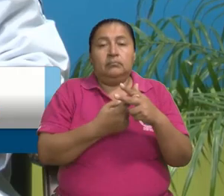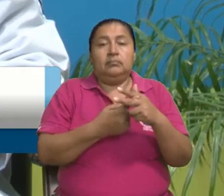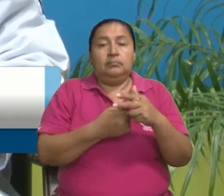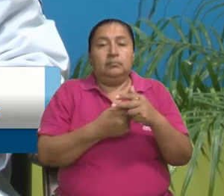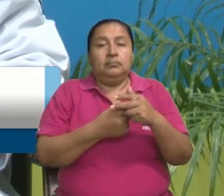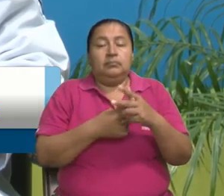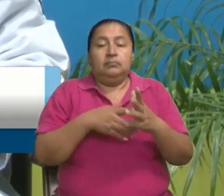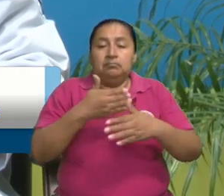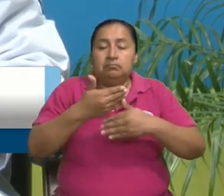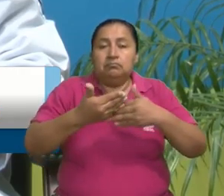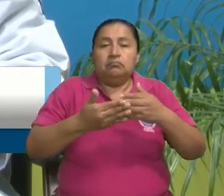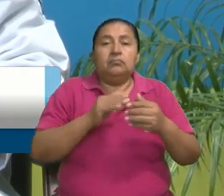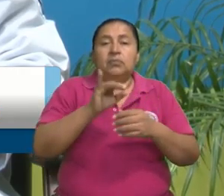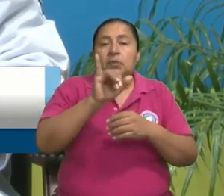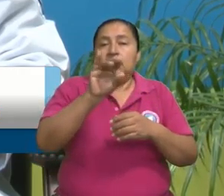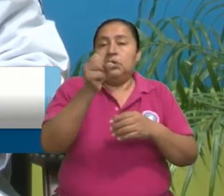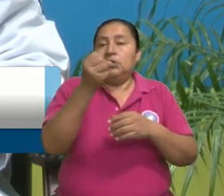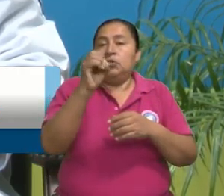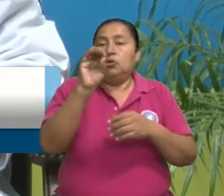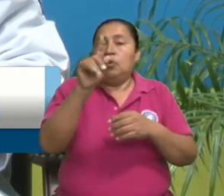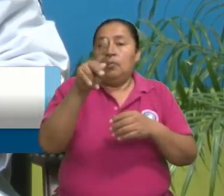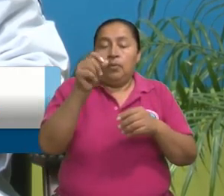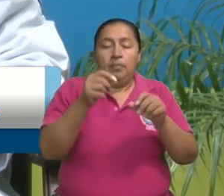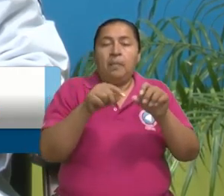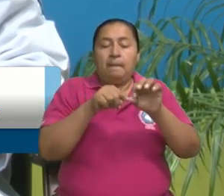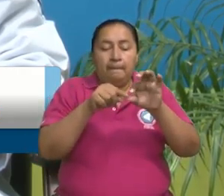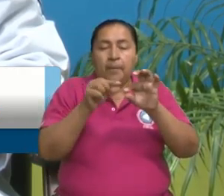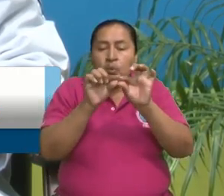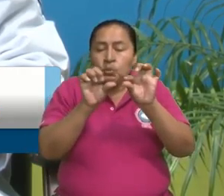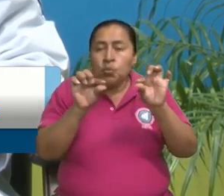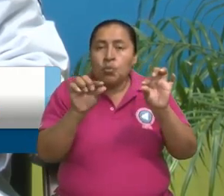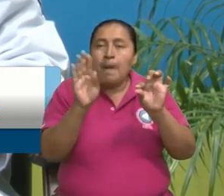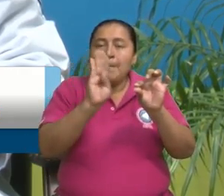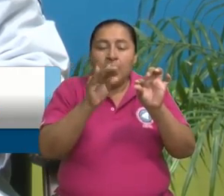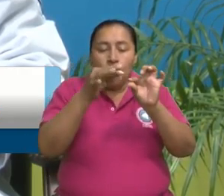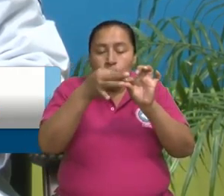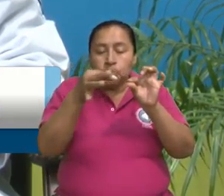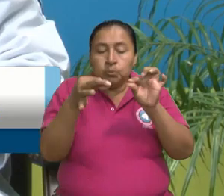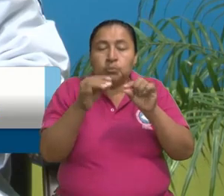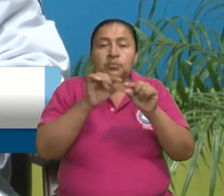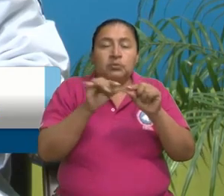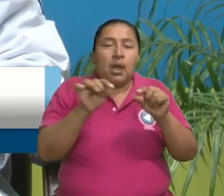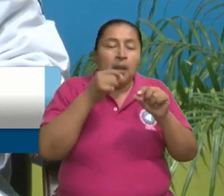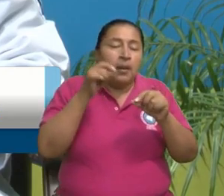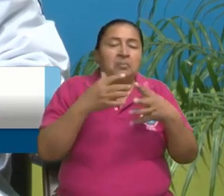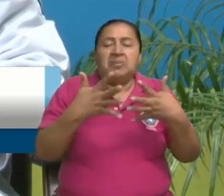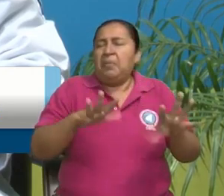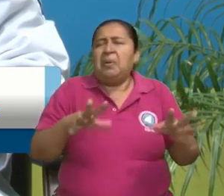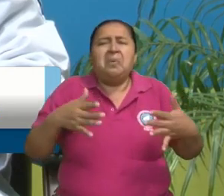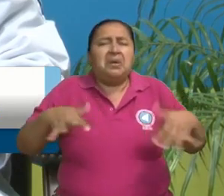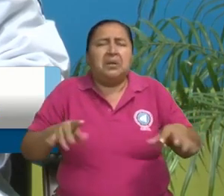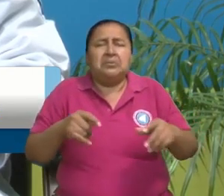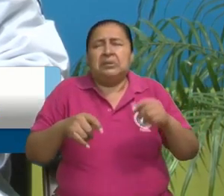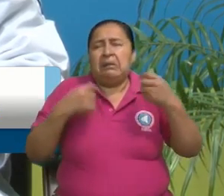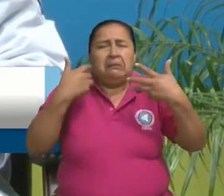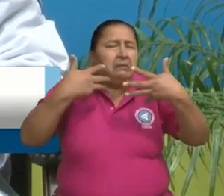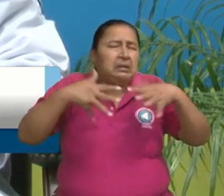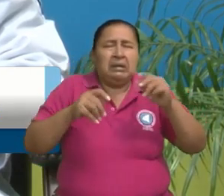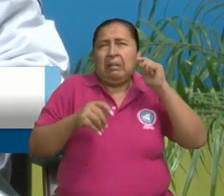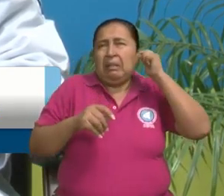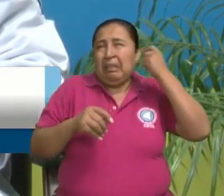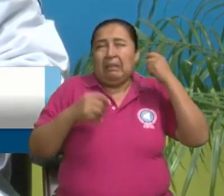los hisopos luego con lo que tienen a mano eso lo con lo que se rascan el